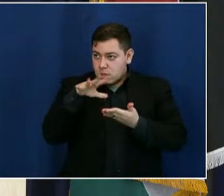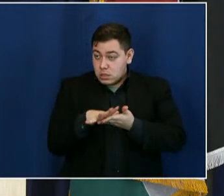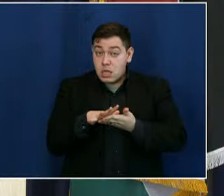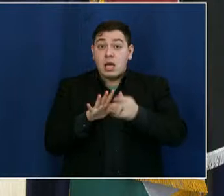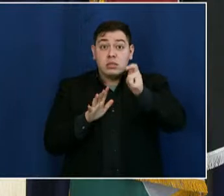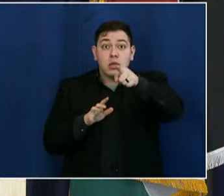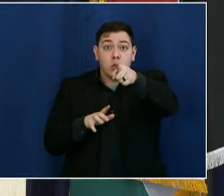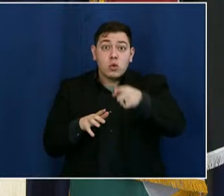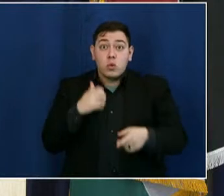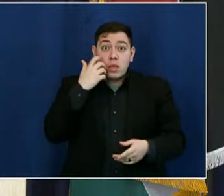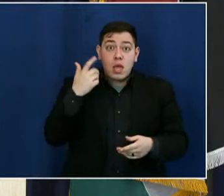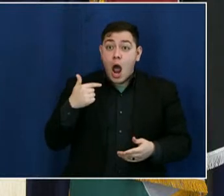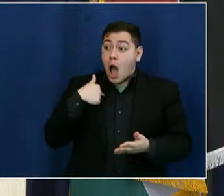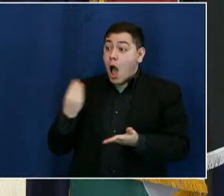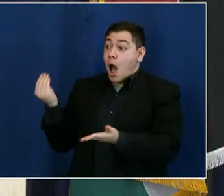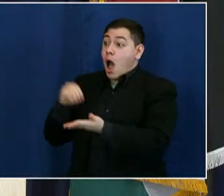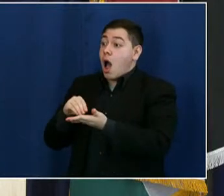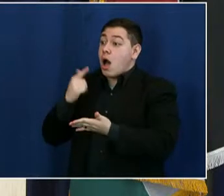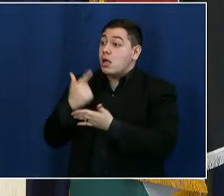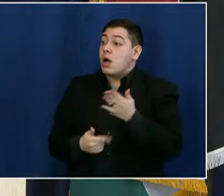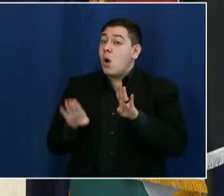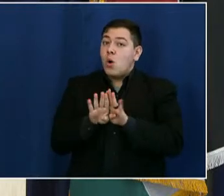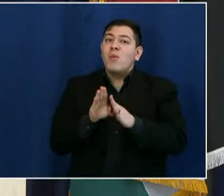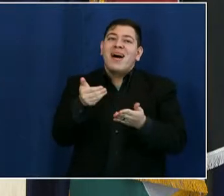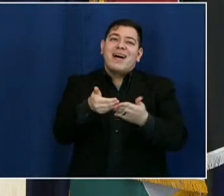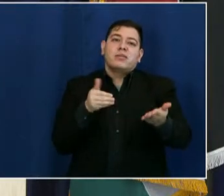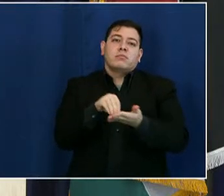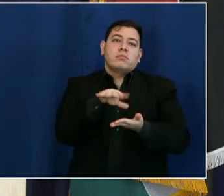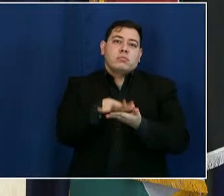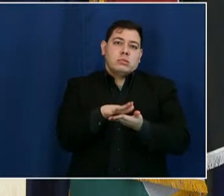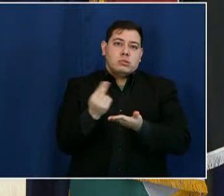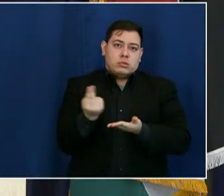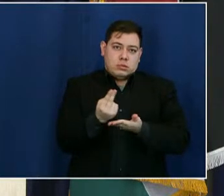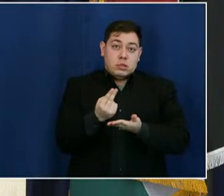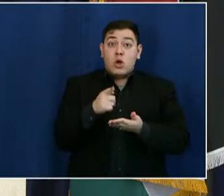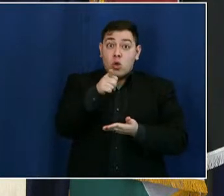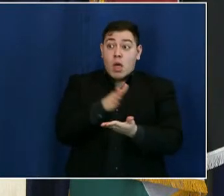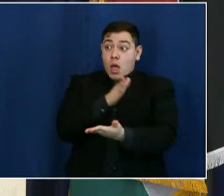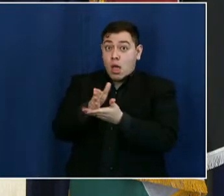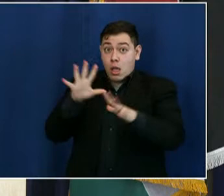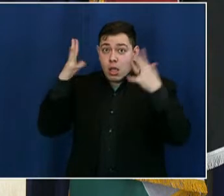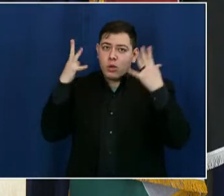de salud si no tiene su vacuna con su previa cita para vacuna.